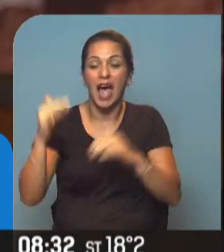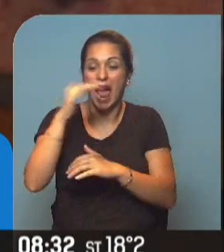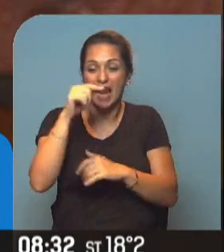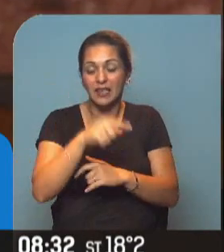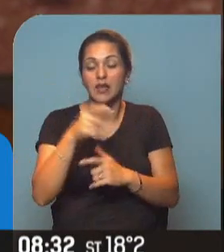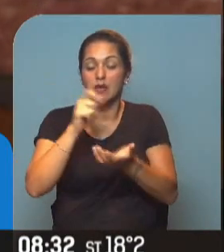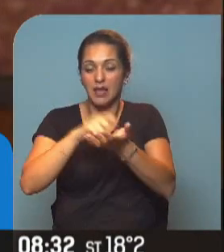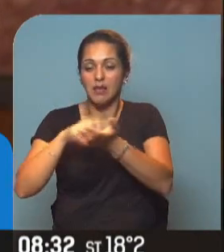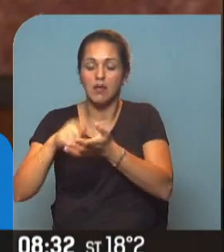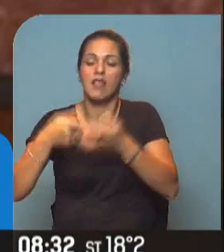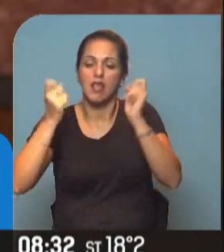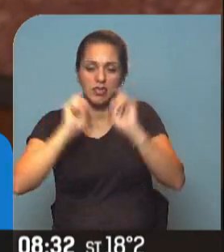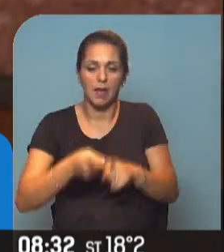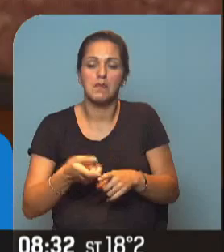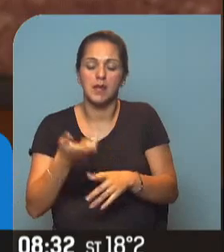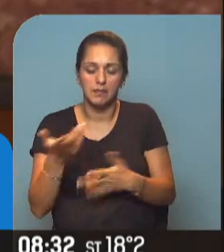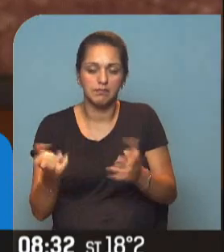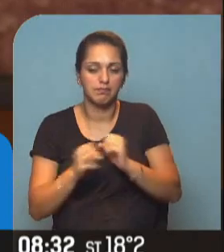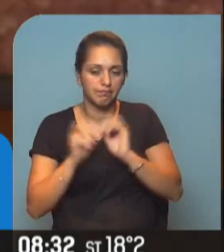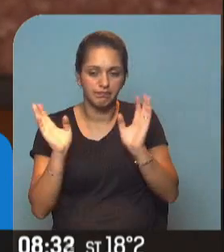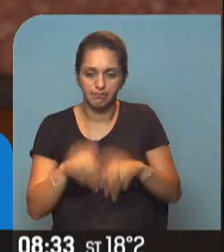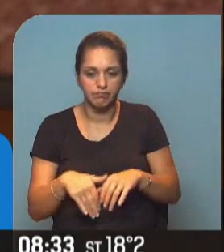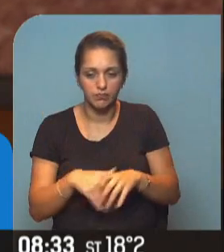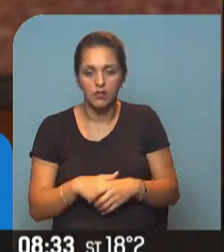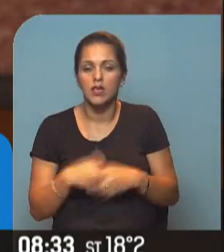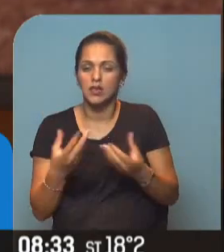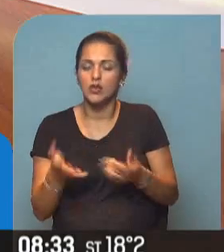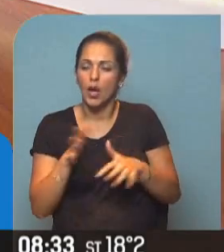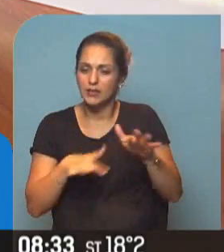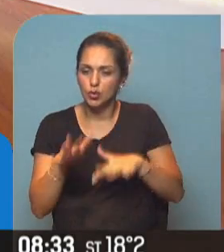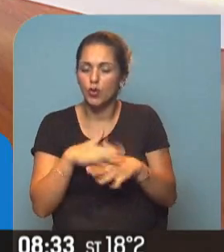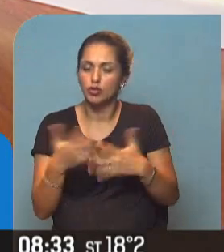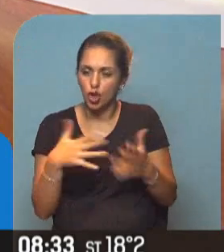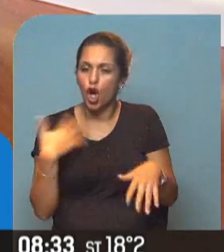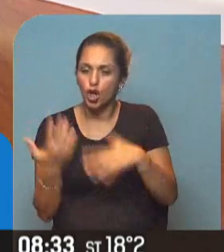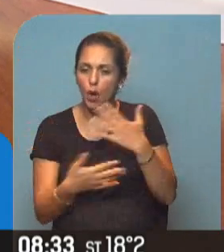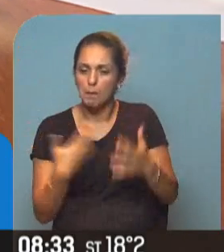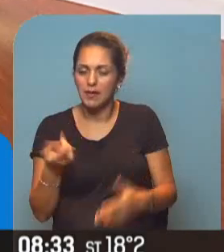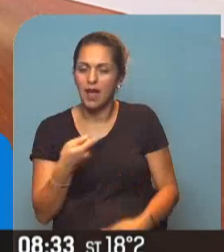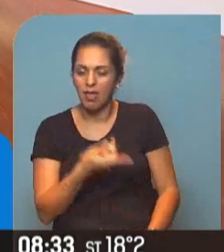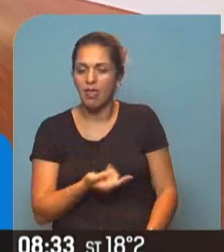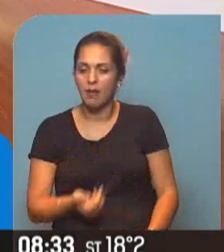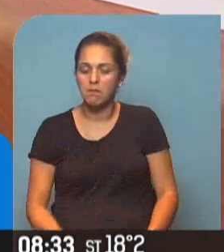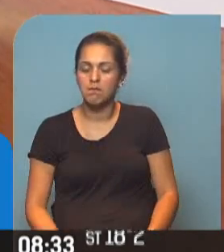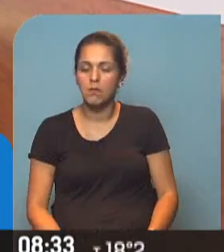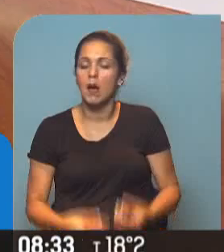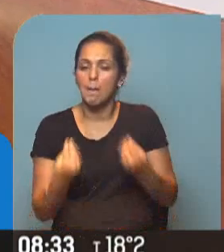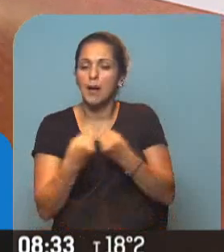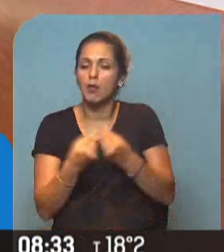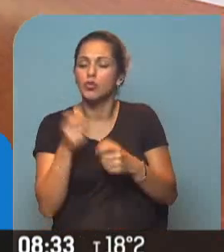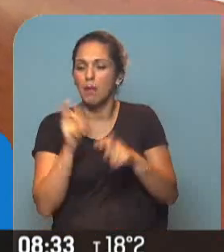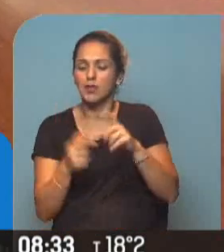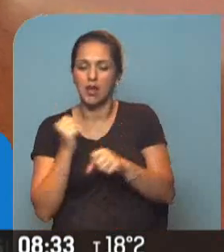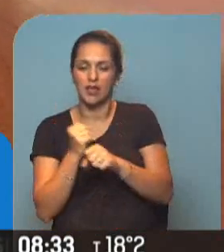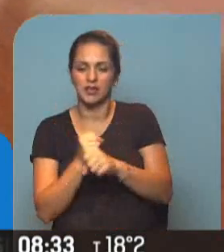bueno también corrieron la misma suerte pues es complicada danielle para muchos productores